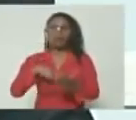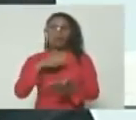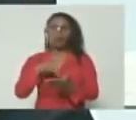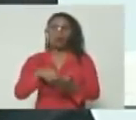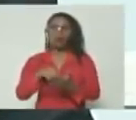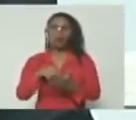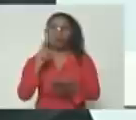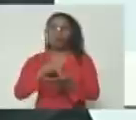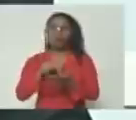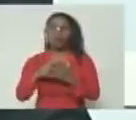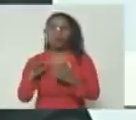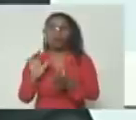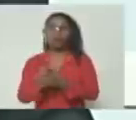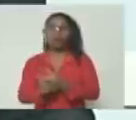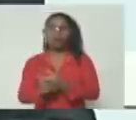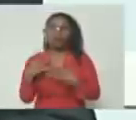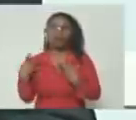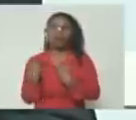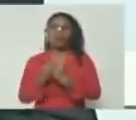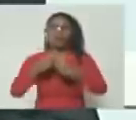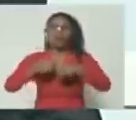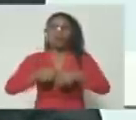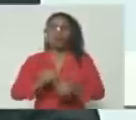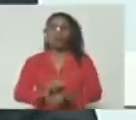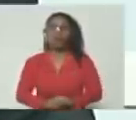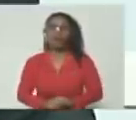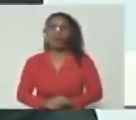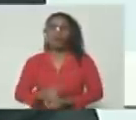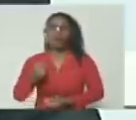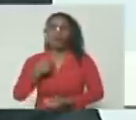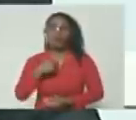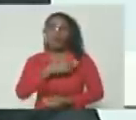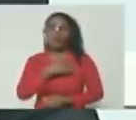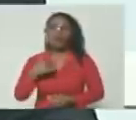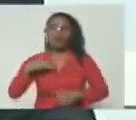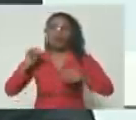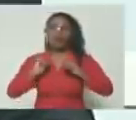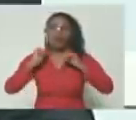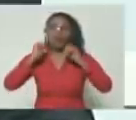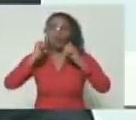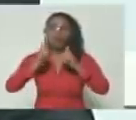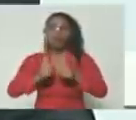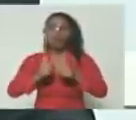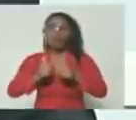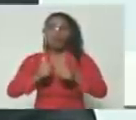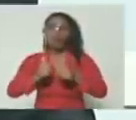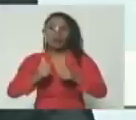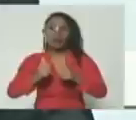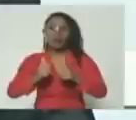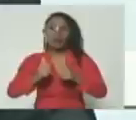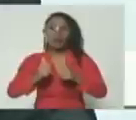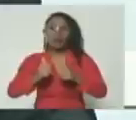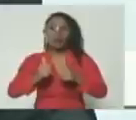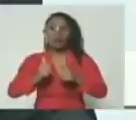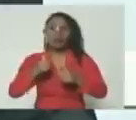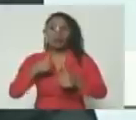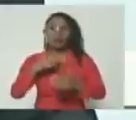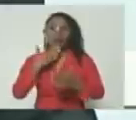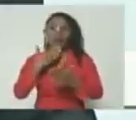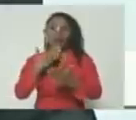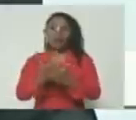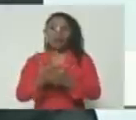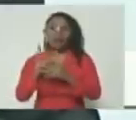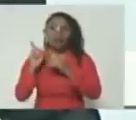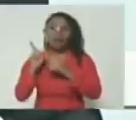que nos acompañan, los colegas parlamentarios. Yo quiero comenzar por en principio, agradecer este